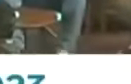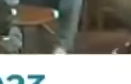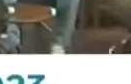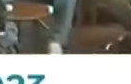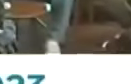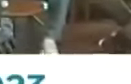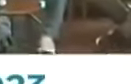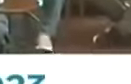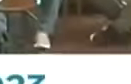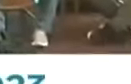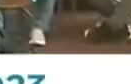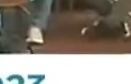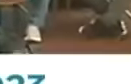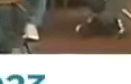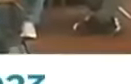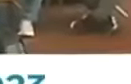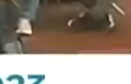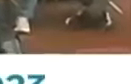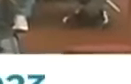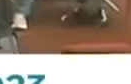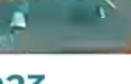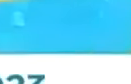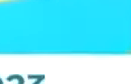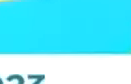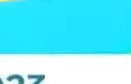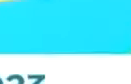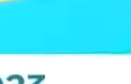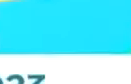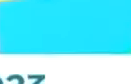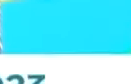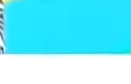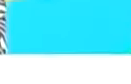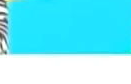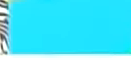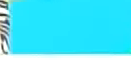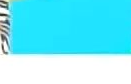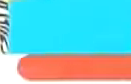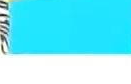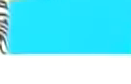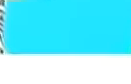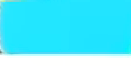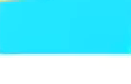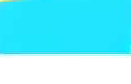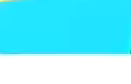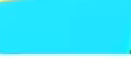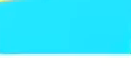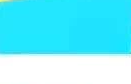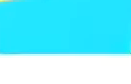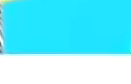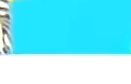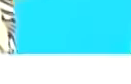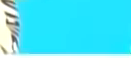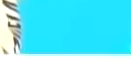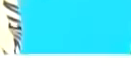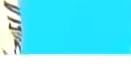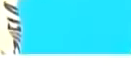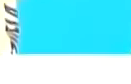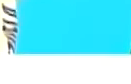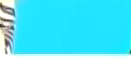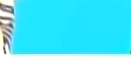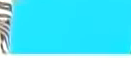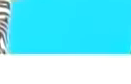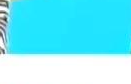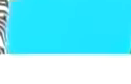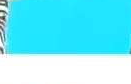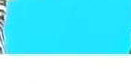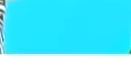Venezuela, este referendo consultivo. Y antes de hacerles algunos comentarios acerca de la